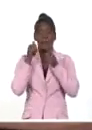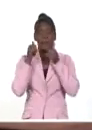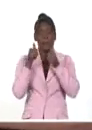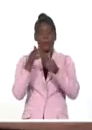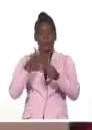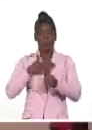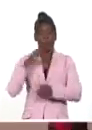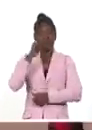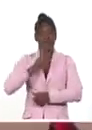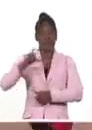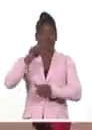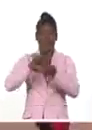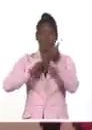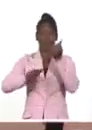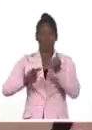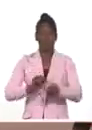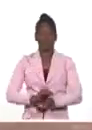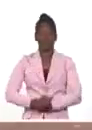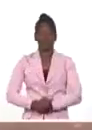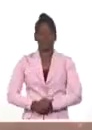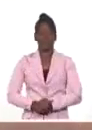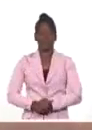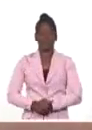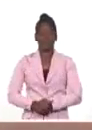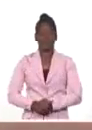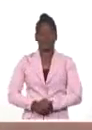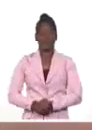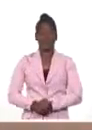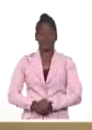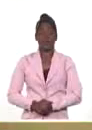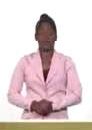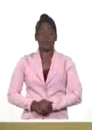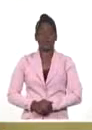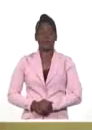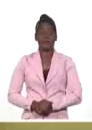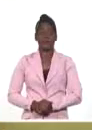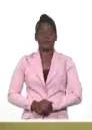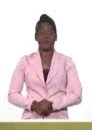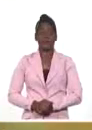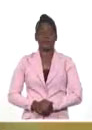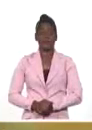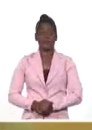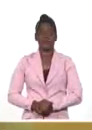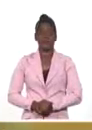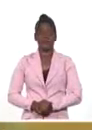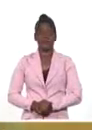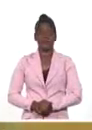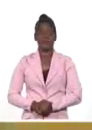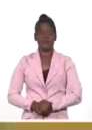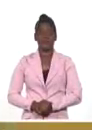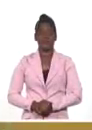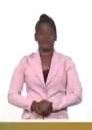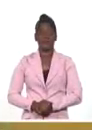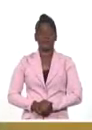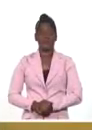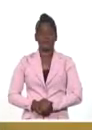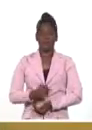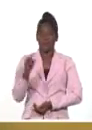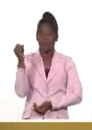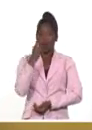Aime Amargos, Sistema Informativo de la Televisión Cubana. Las obras laureadas en la primera edición